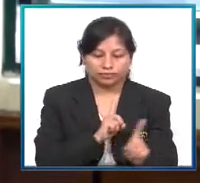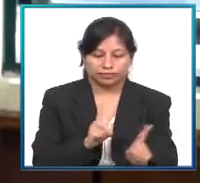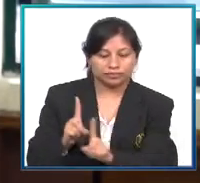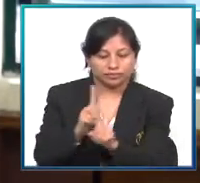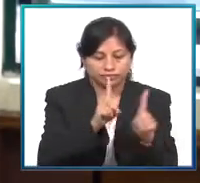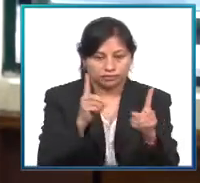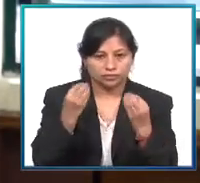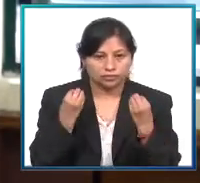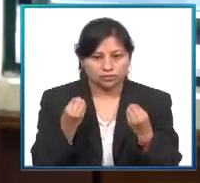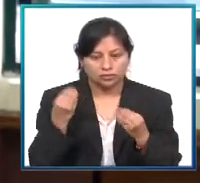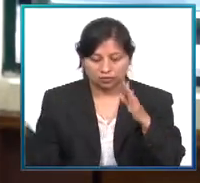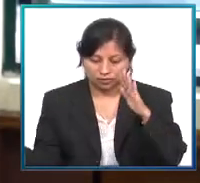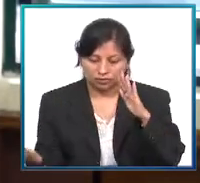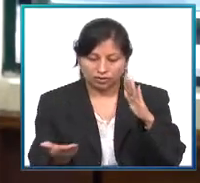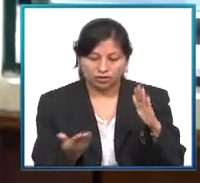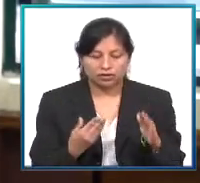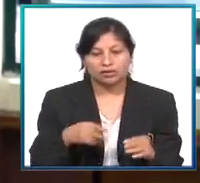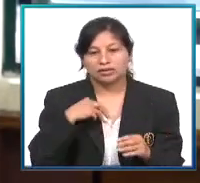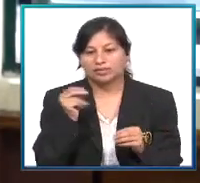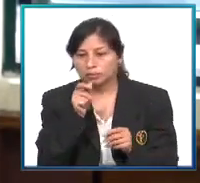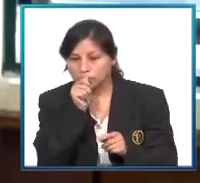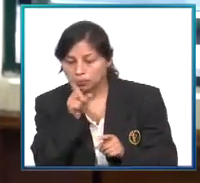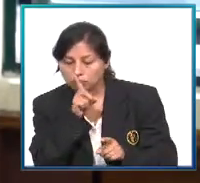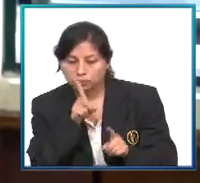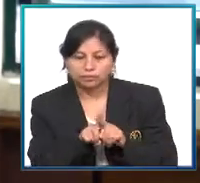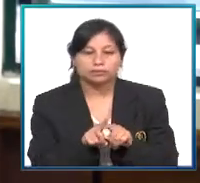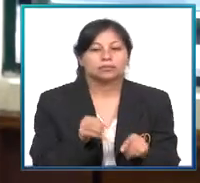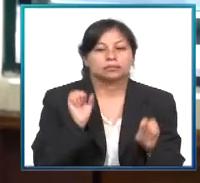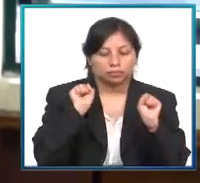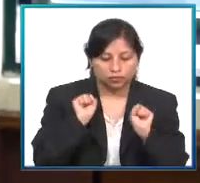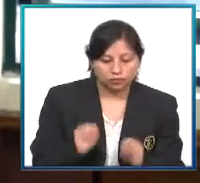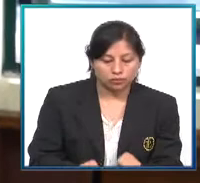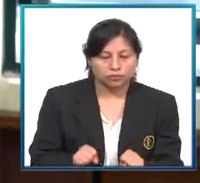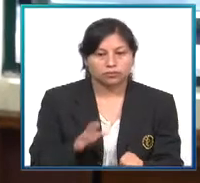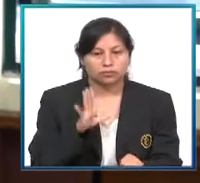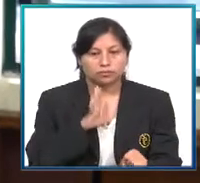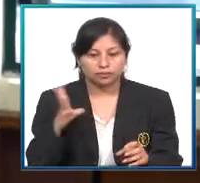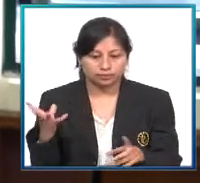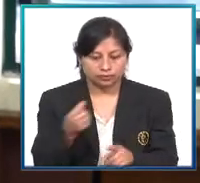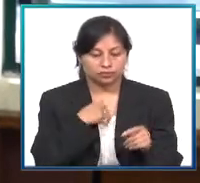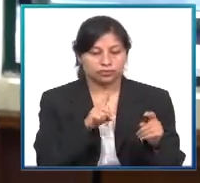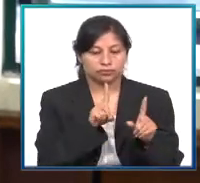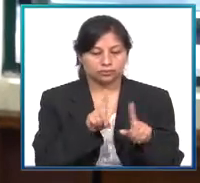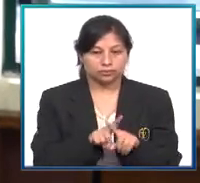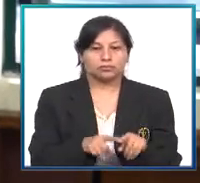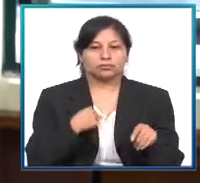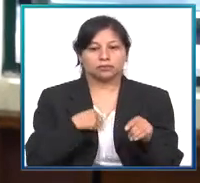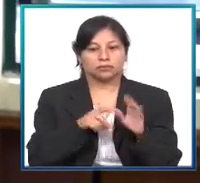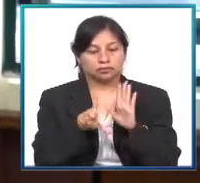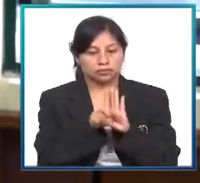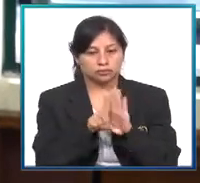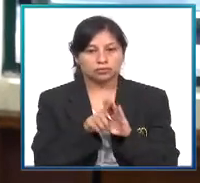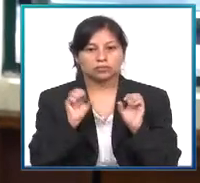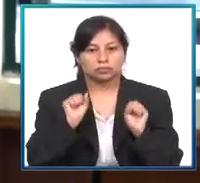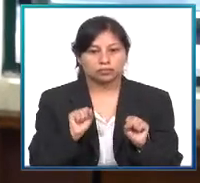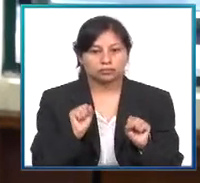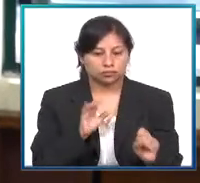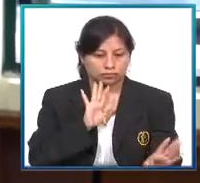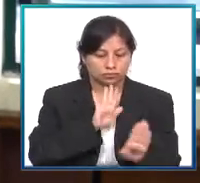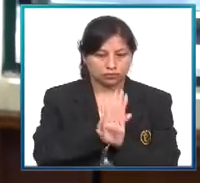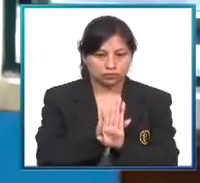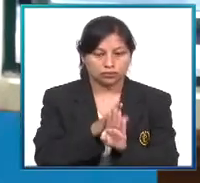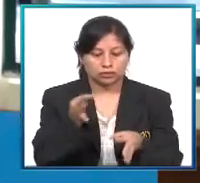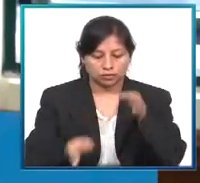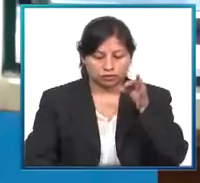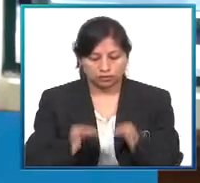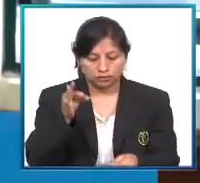muchos taladores ilegales, y ellos, para poder tener la representación legal de esta comunidad, pues tienen que tener el respaldo